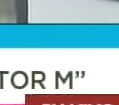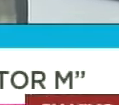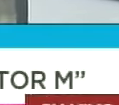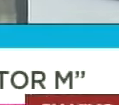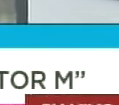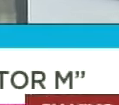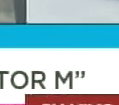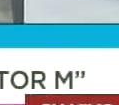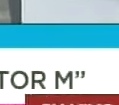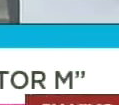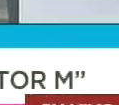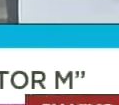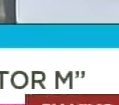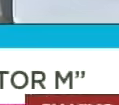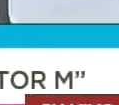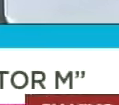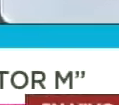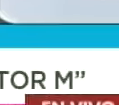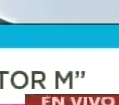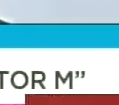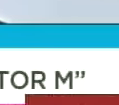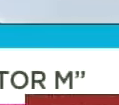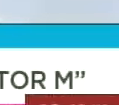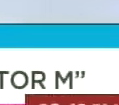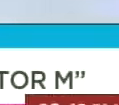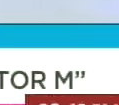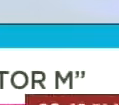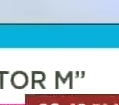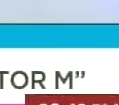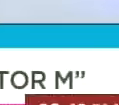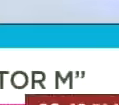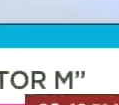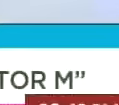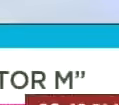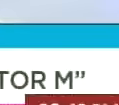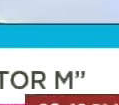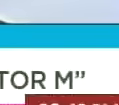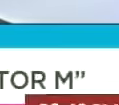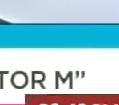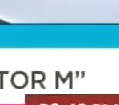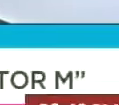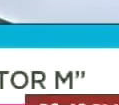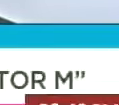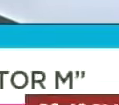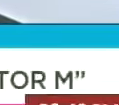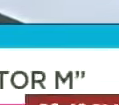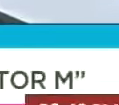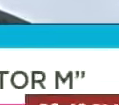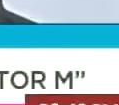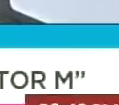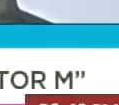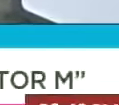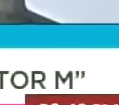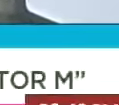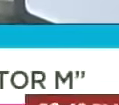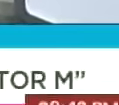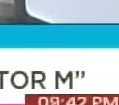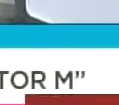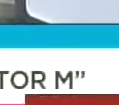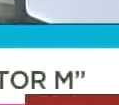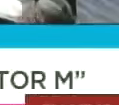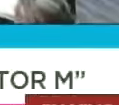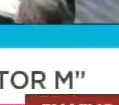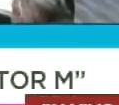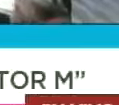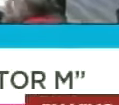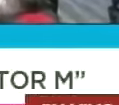con Maduro. Yo no me rindo porque quiero estar seguro, mejor sigo